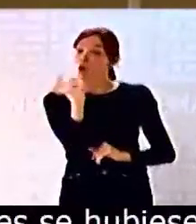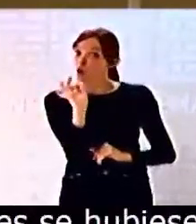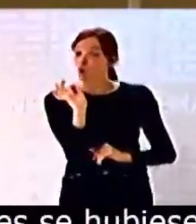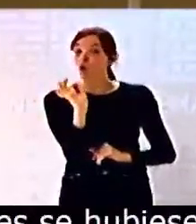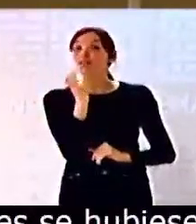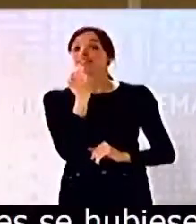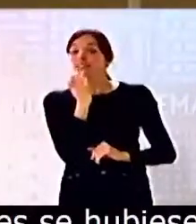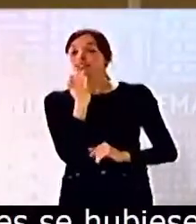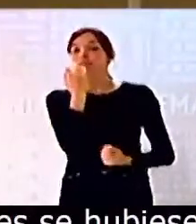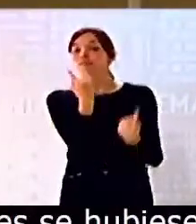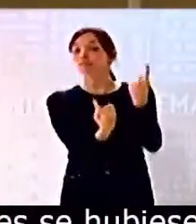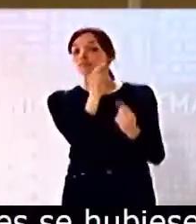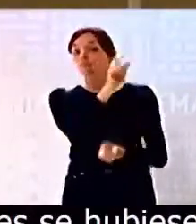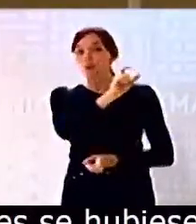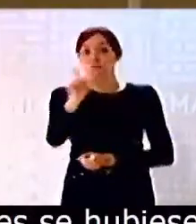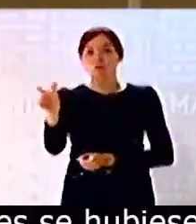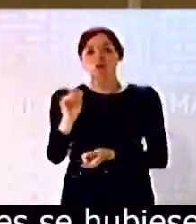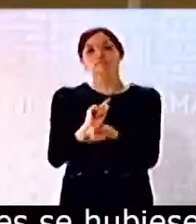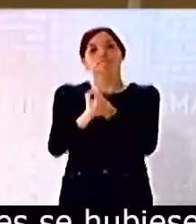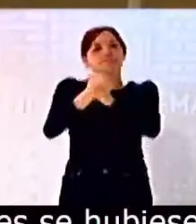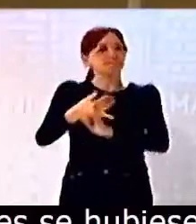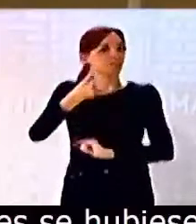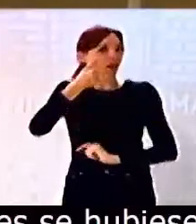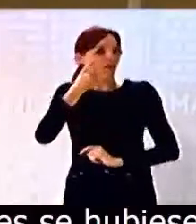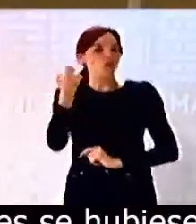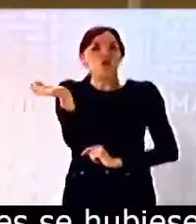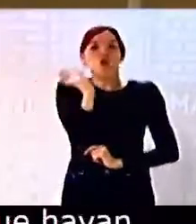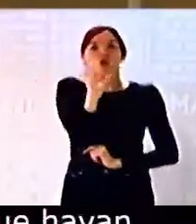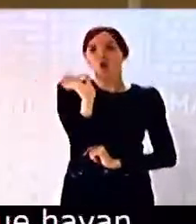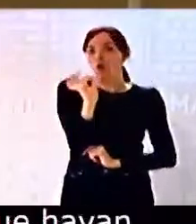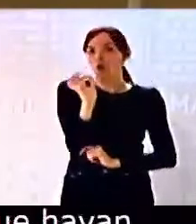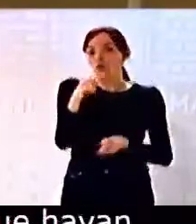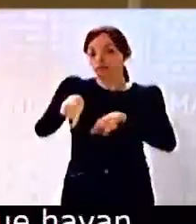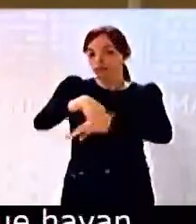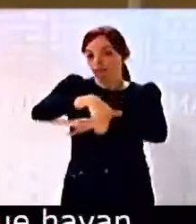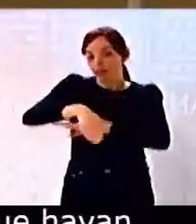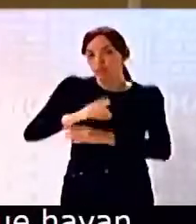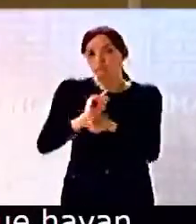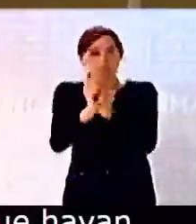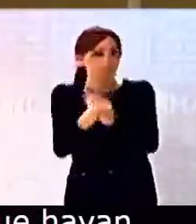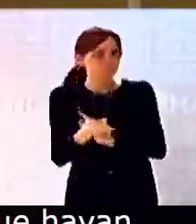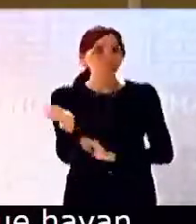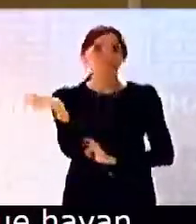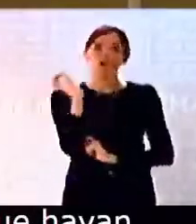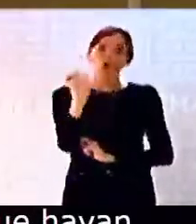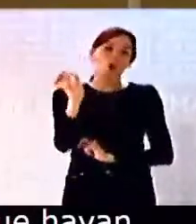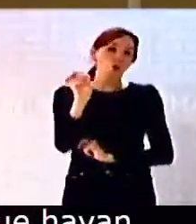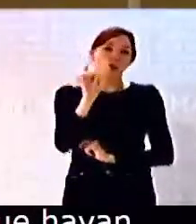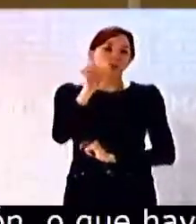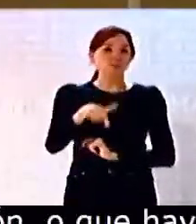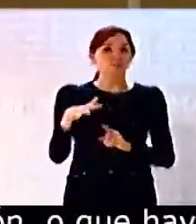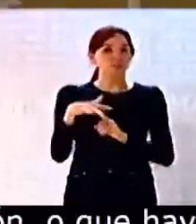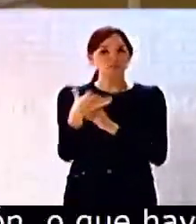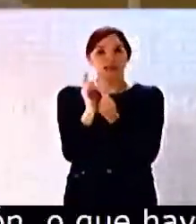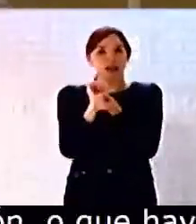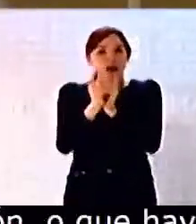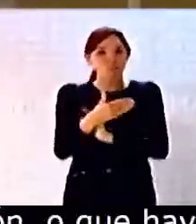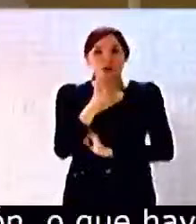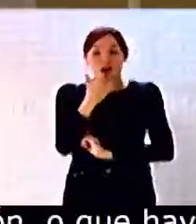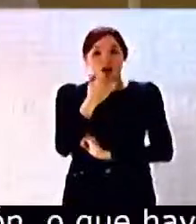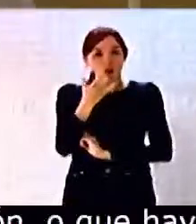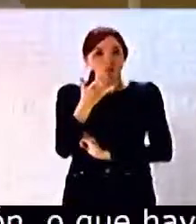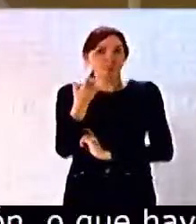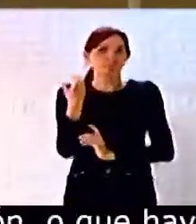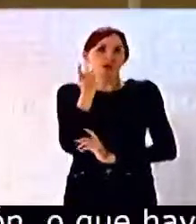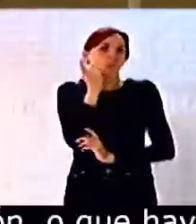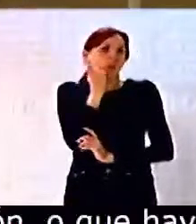o que haya personas que hayan cambiado de teléfono o que hayan cambiado de dirección o que hayan cambiado fundamentalmente de teléfono